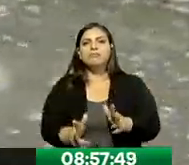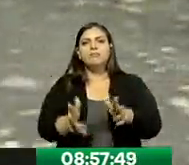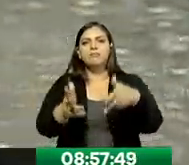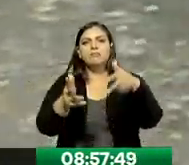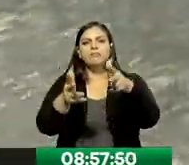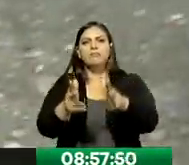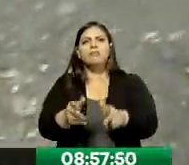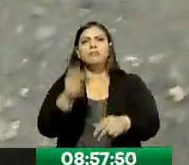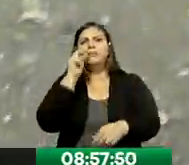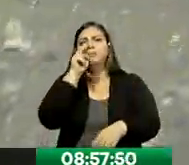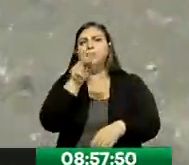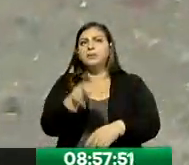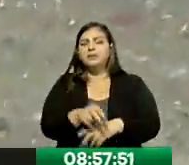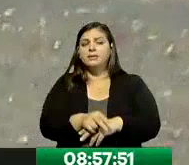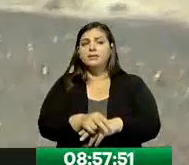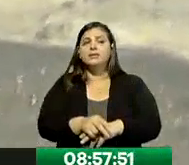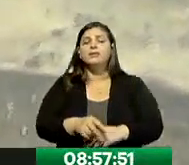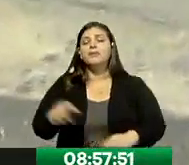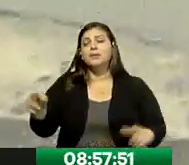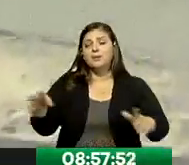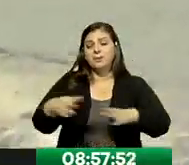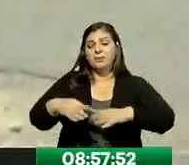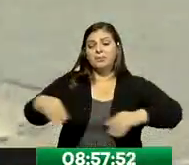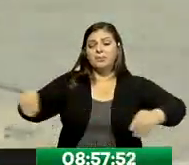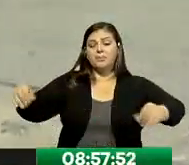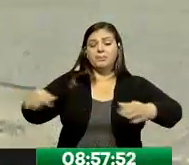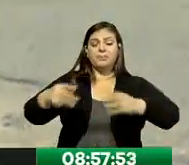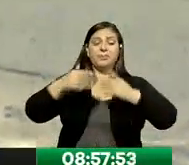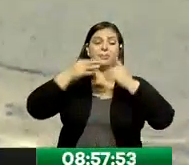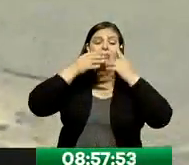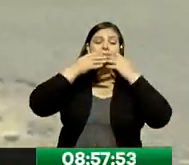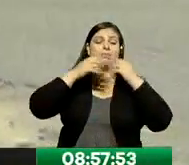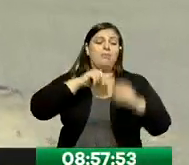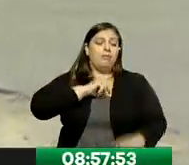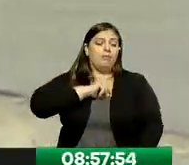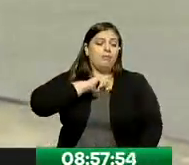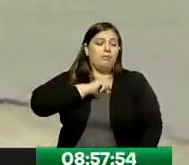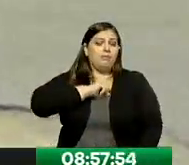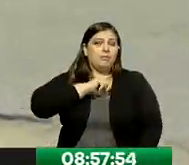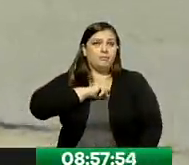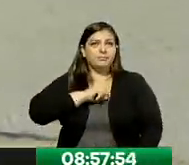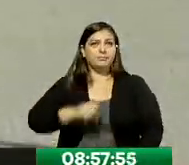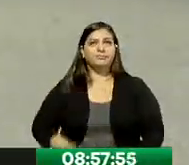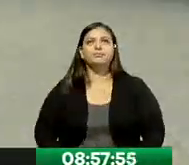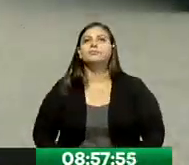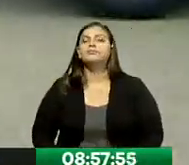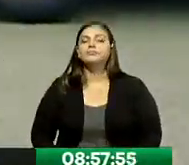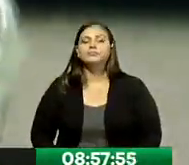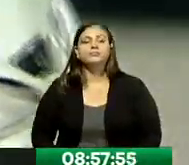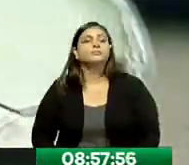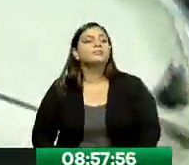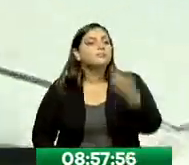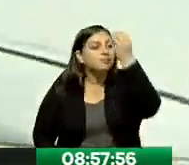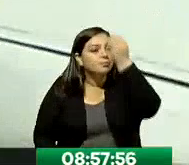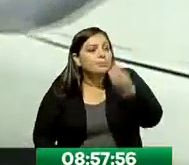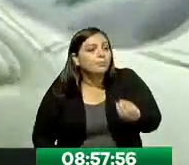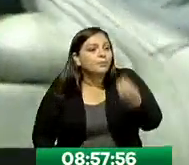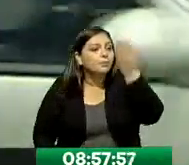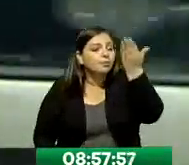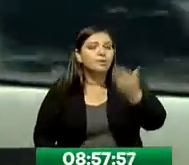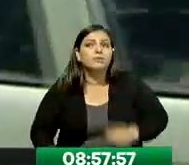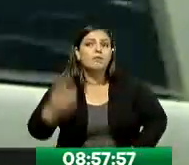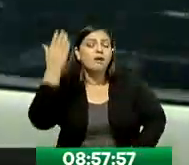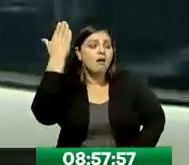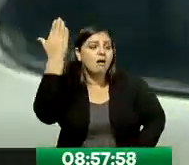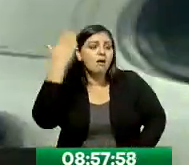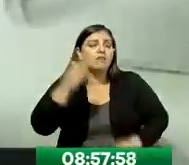hablar. ¿Usted circula frecuentemente por esta calle? Así es, señorita, buenos días. No, queremos pedirle de favor al señor alcalde que